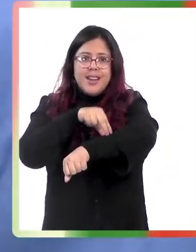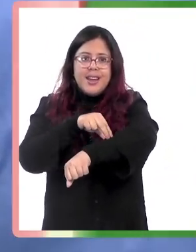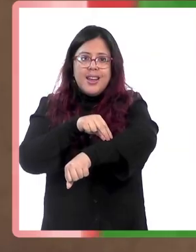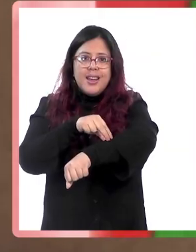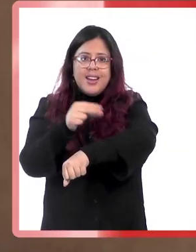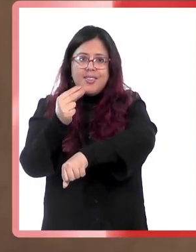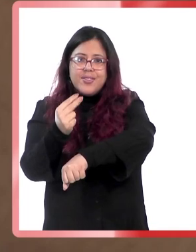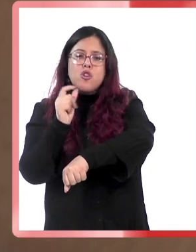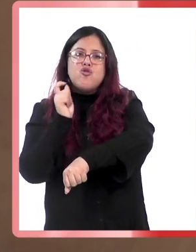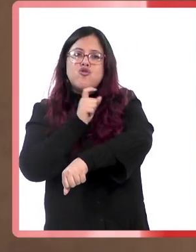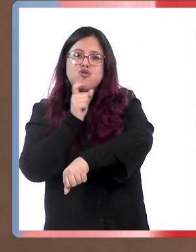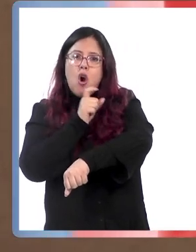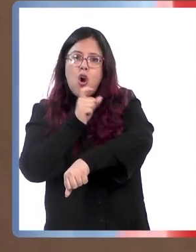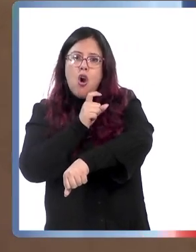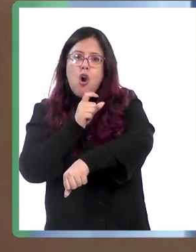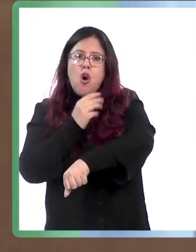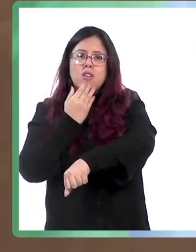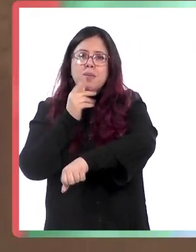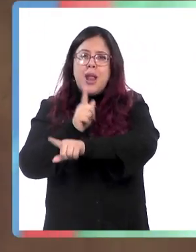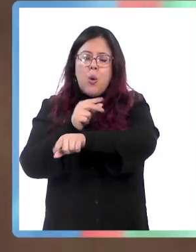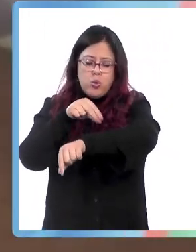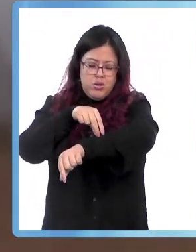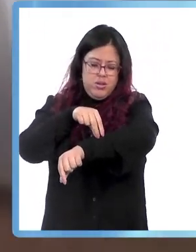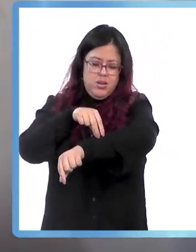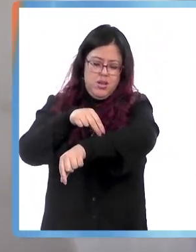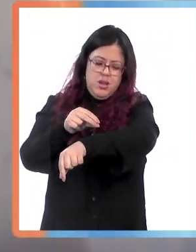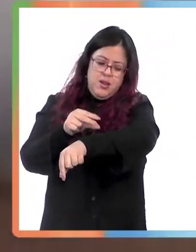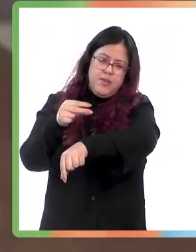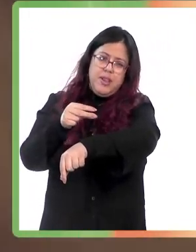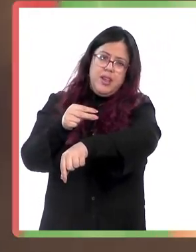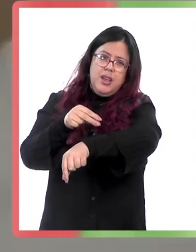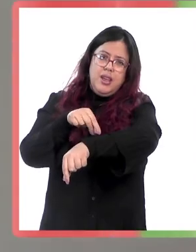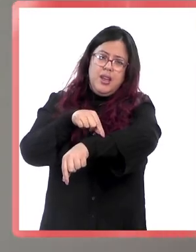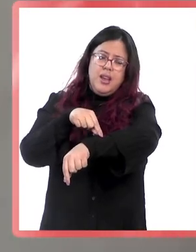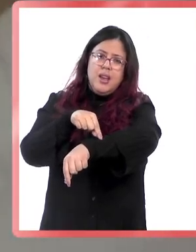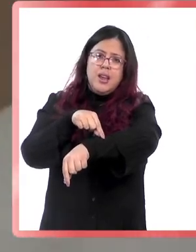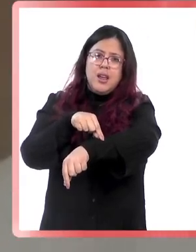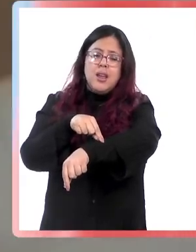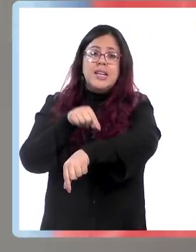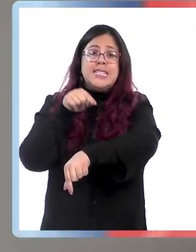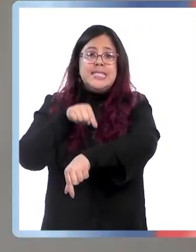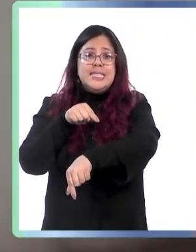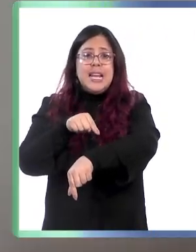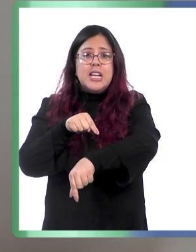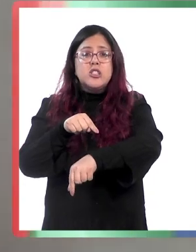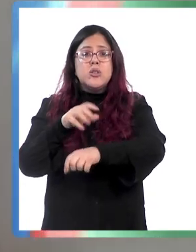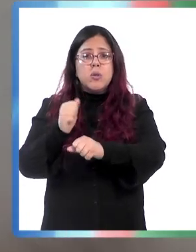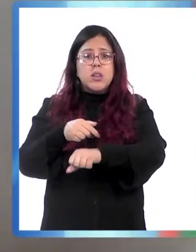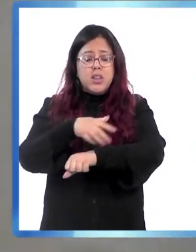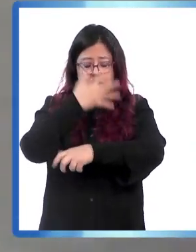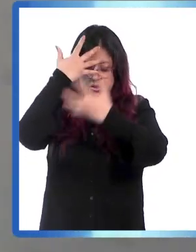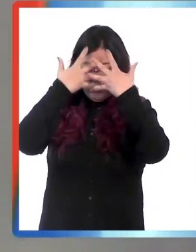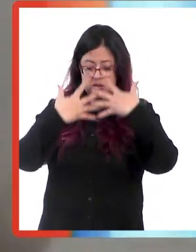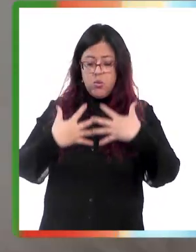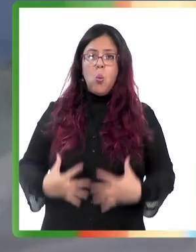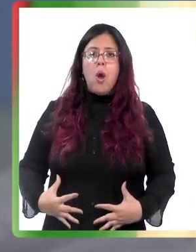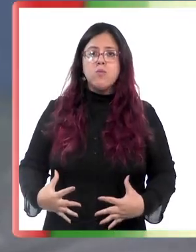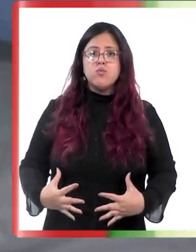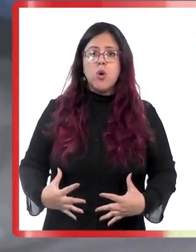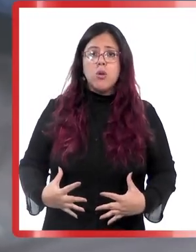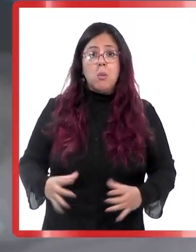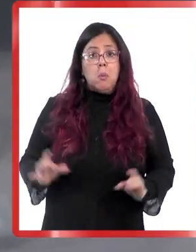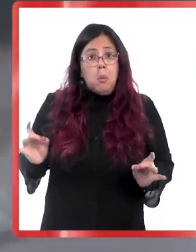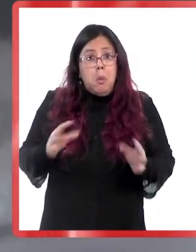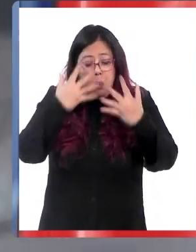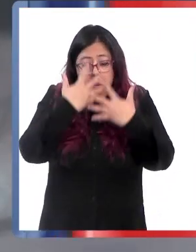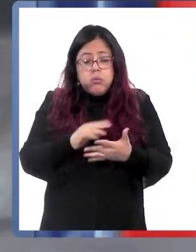la aparición de enrojecimiento y de algún tipo como de granitos o vesículas o pústulas, y eso puede aparecer en distintas partes del cuerpo y puede